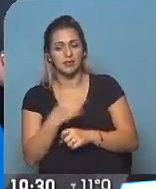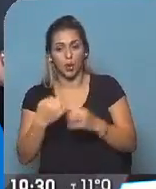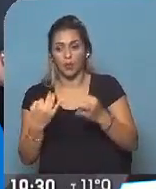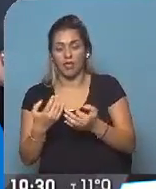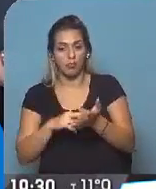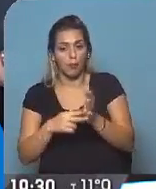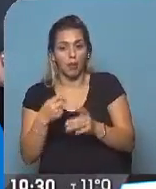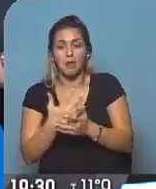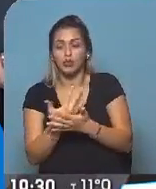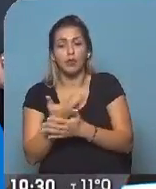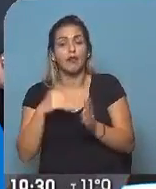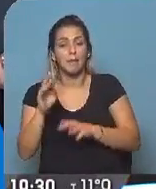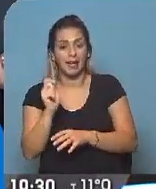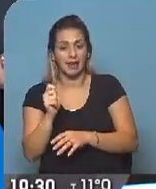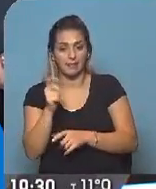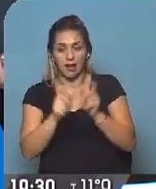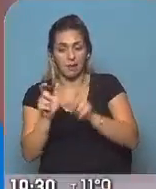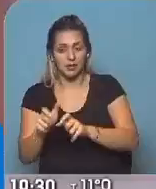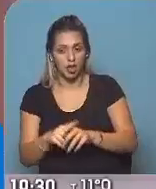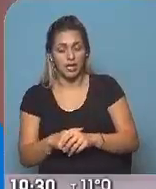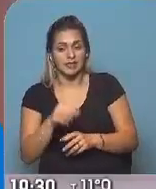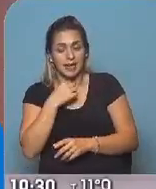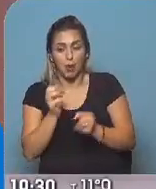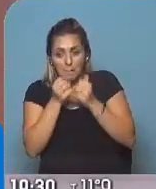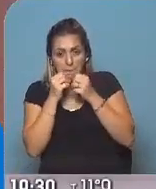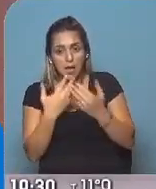decir, acá lo que estamos tratando es de mejorar la seguridad en todo el país,